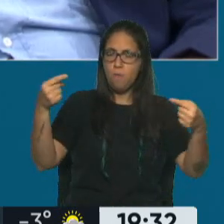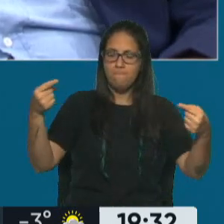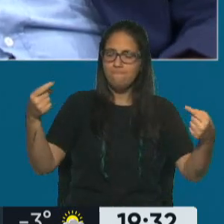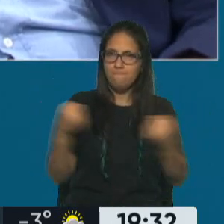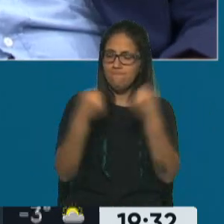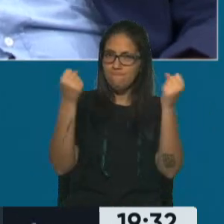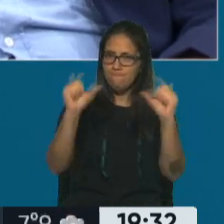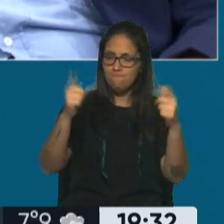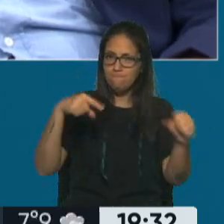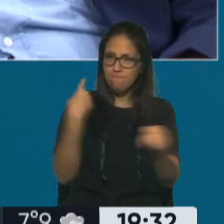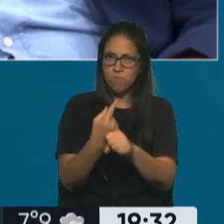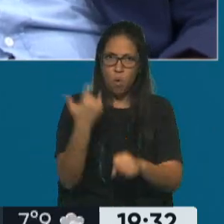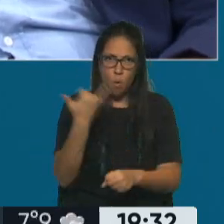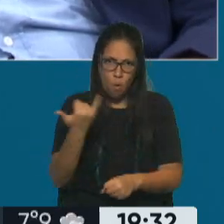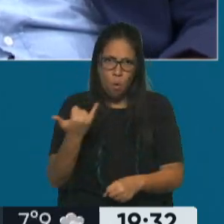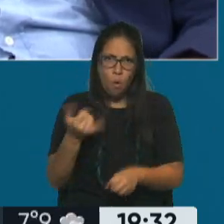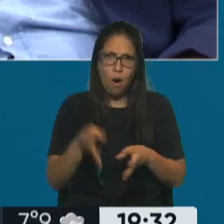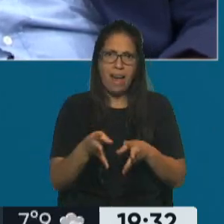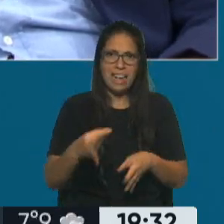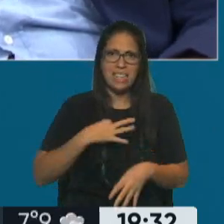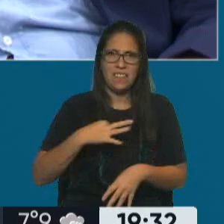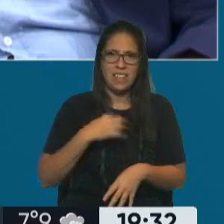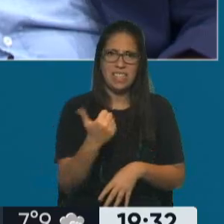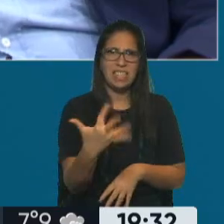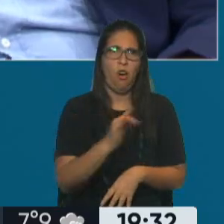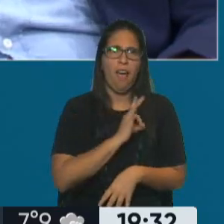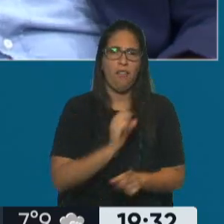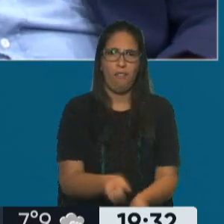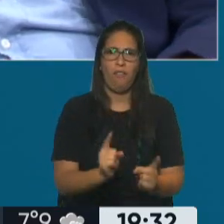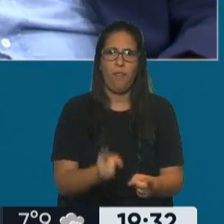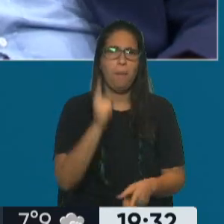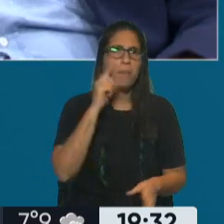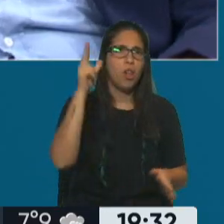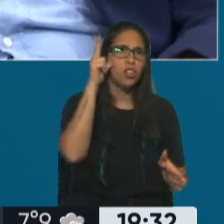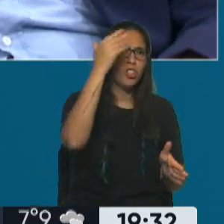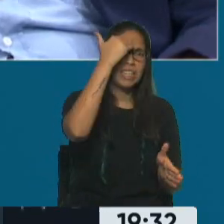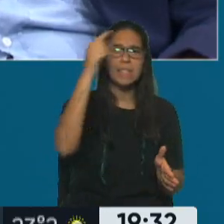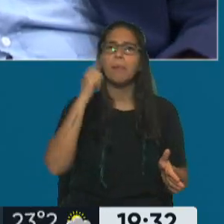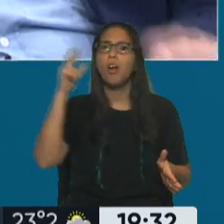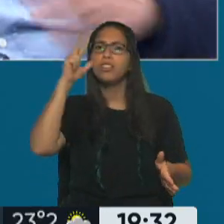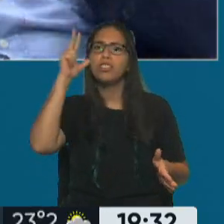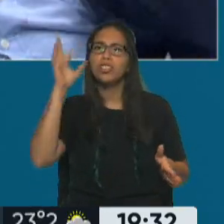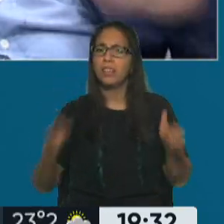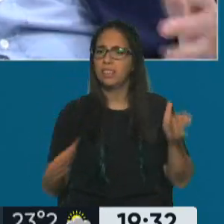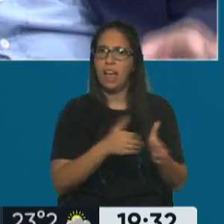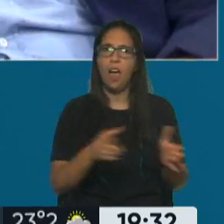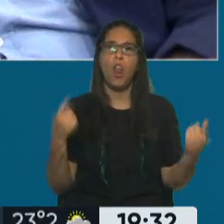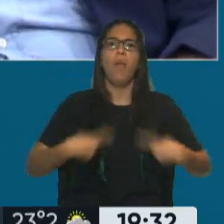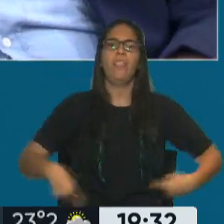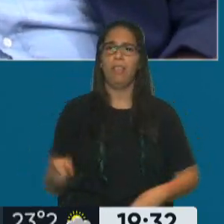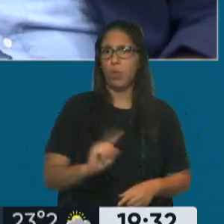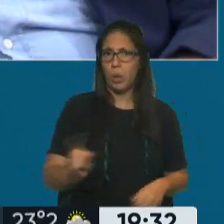Tuvimos una guerra civil interminable Ah sido 65 años de guerra civil de 1815 a 1880 O sea que no es una novedad esto